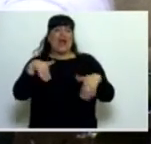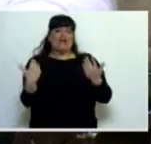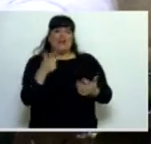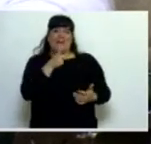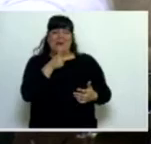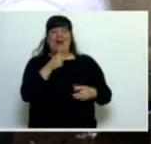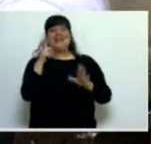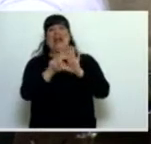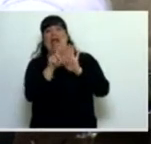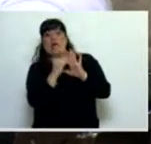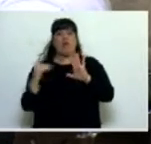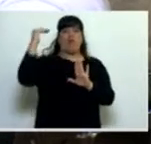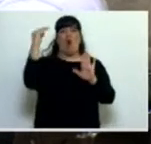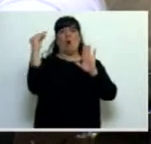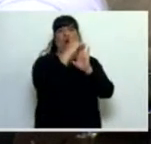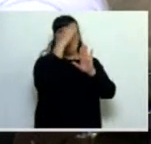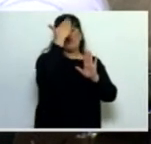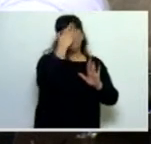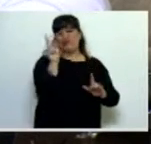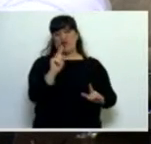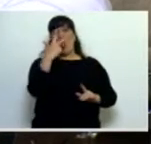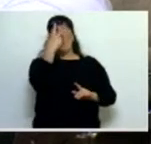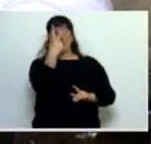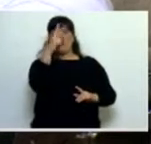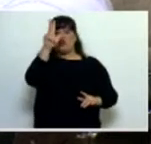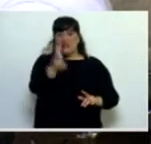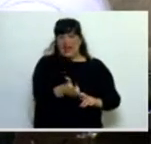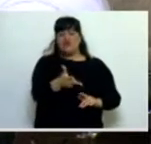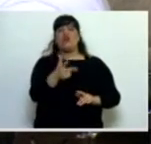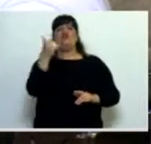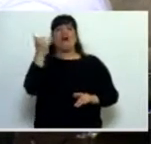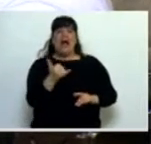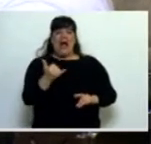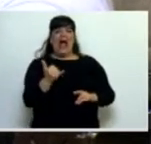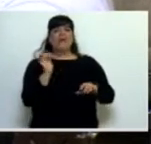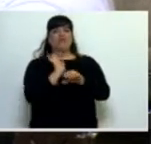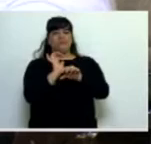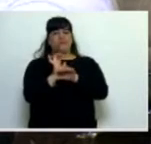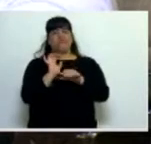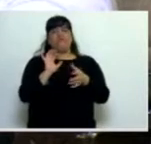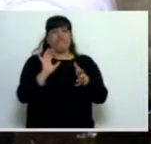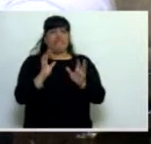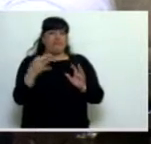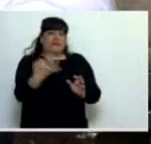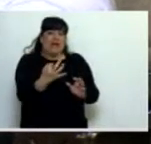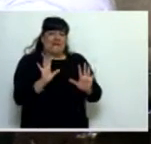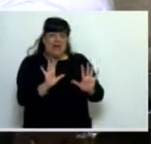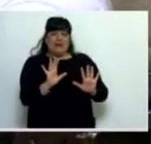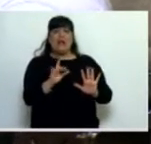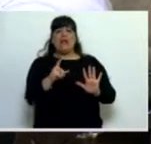que estos 2/3 tienen un carácter eminentemente simbólico